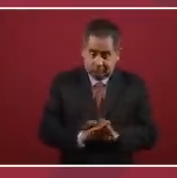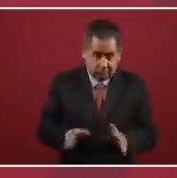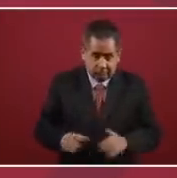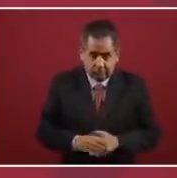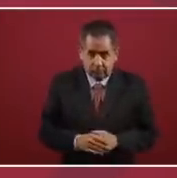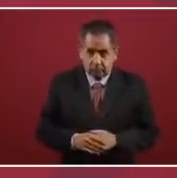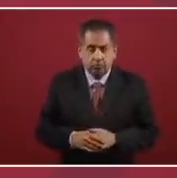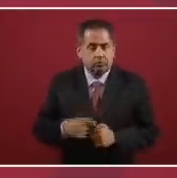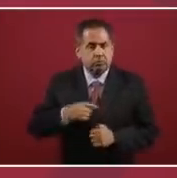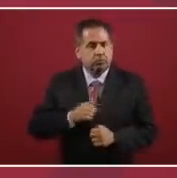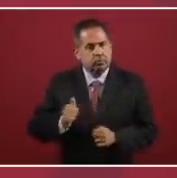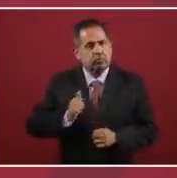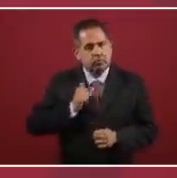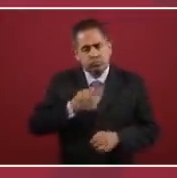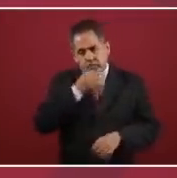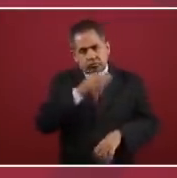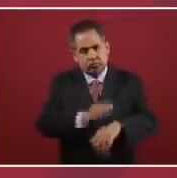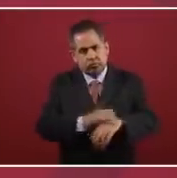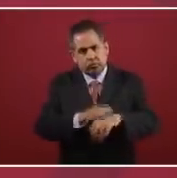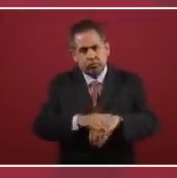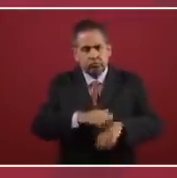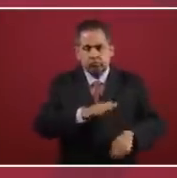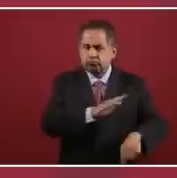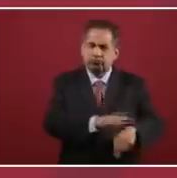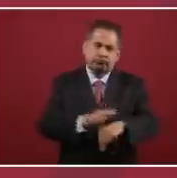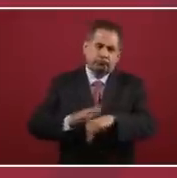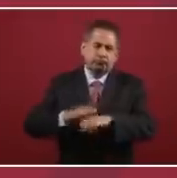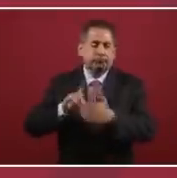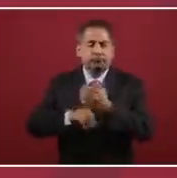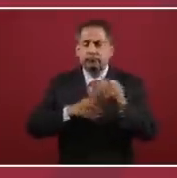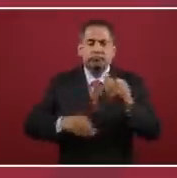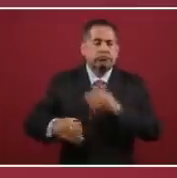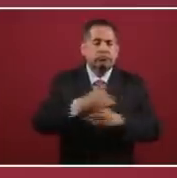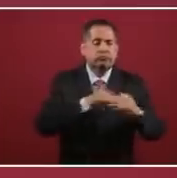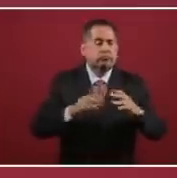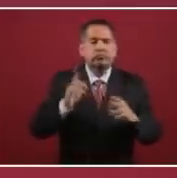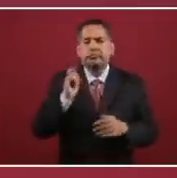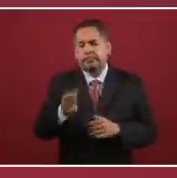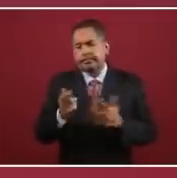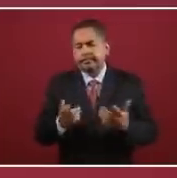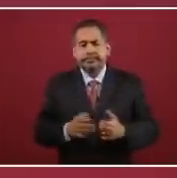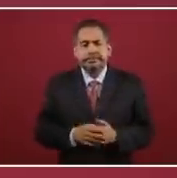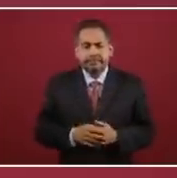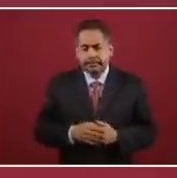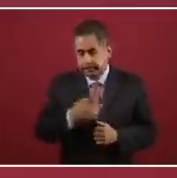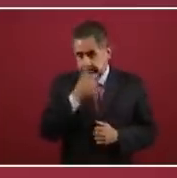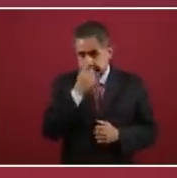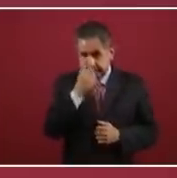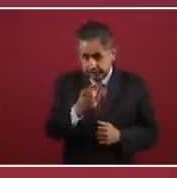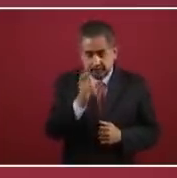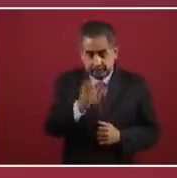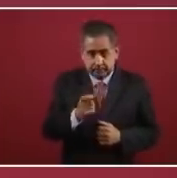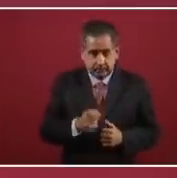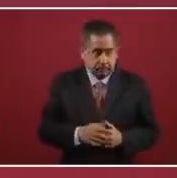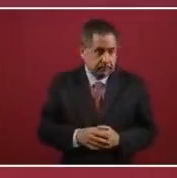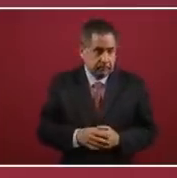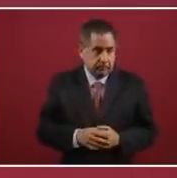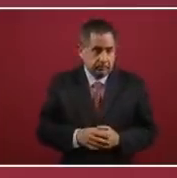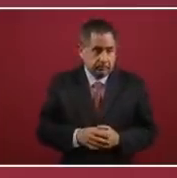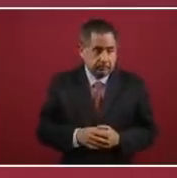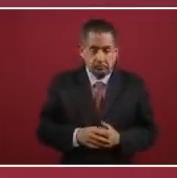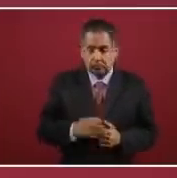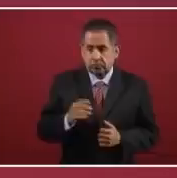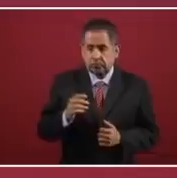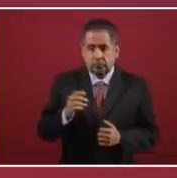yo aprovecho para hacerles un llamado a todos. Primero, decirles que no